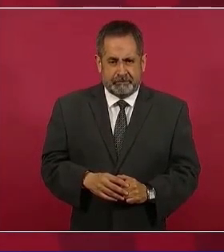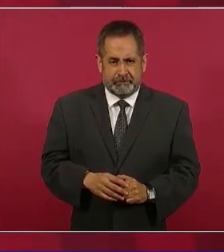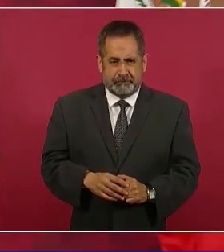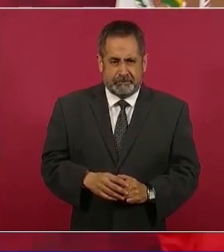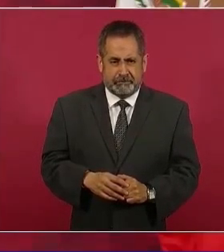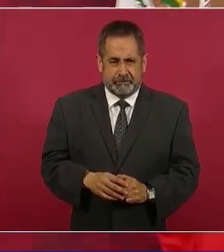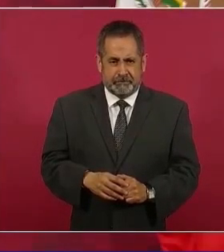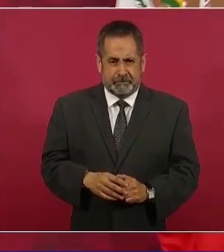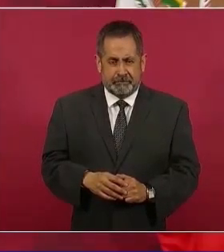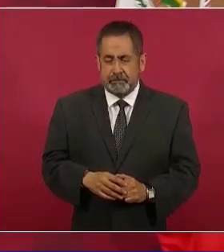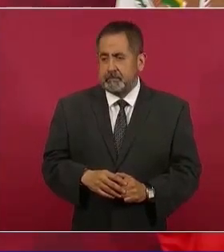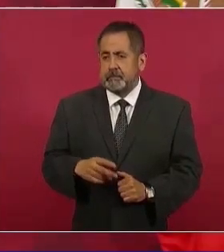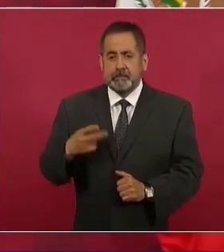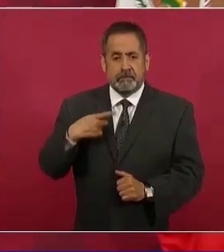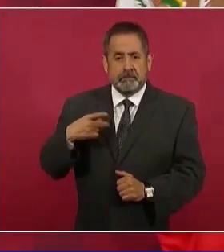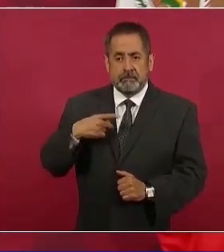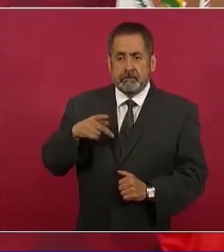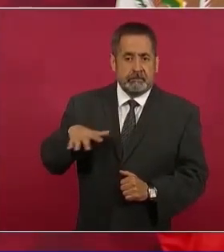de abajo está muy